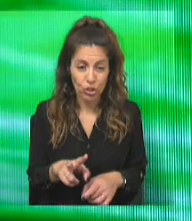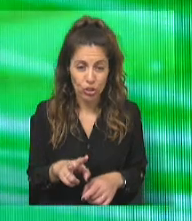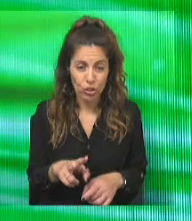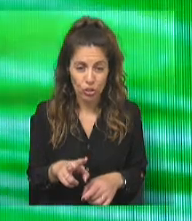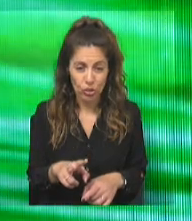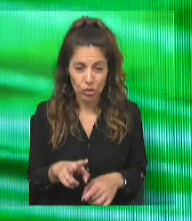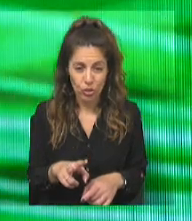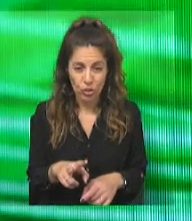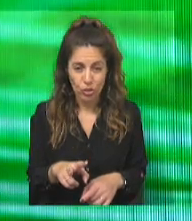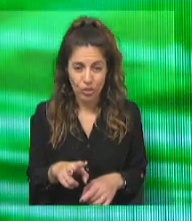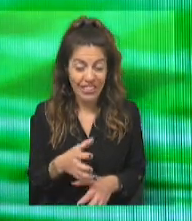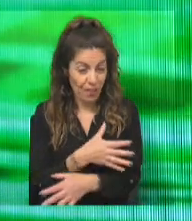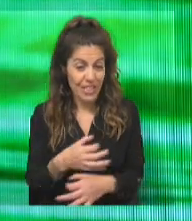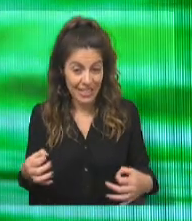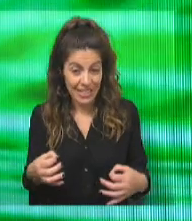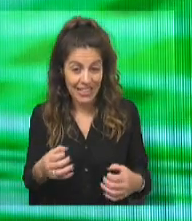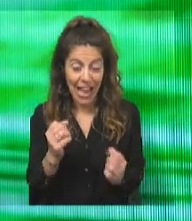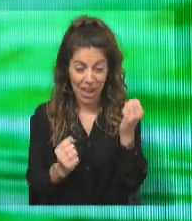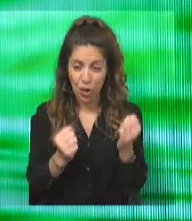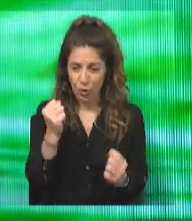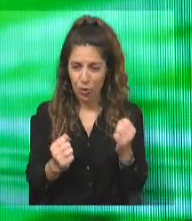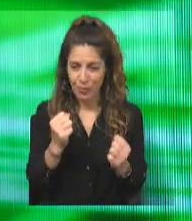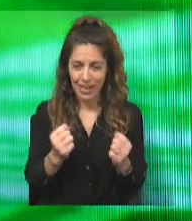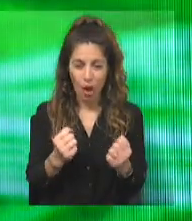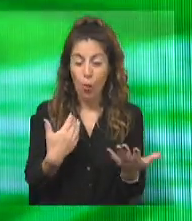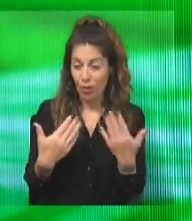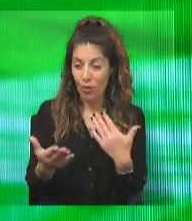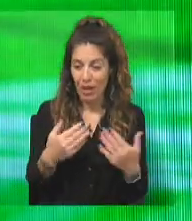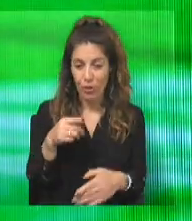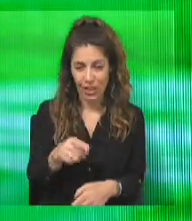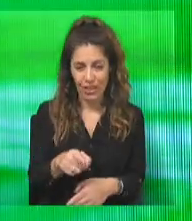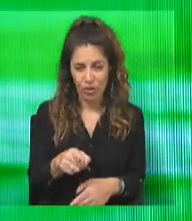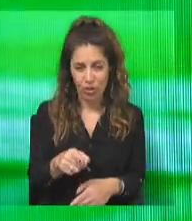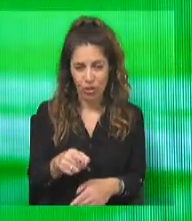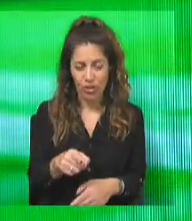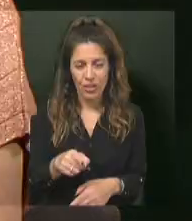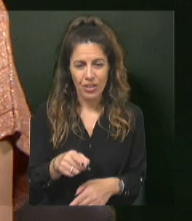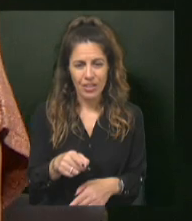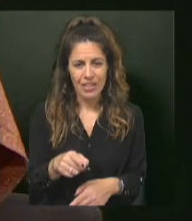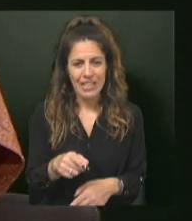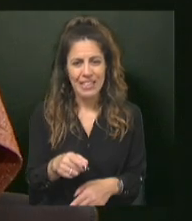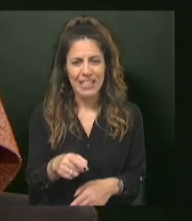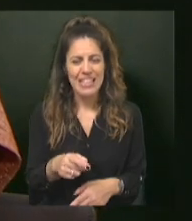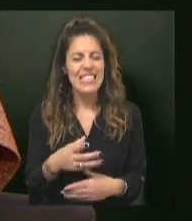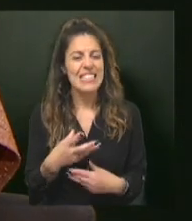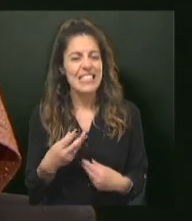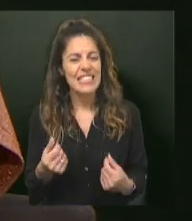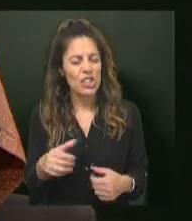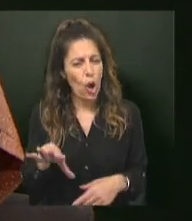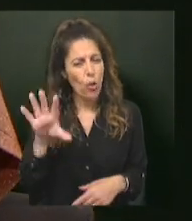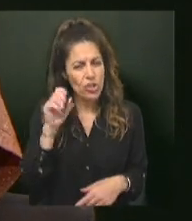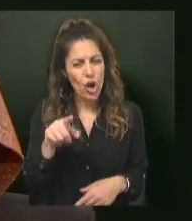e de eficiencia económica cuando hablamos de esto se se sintió escuchado el partido independiente en este en este